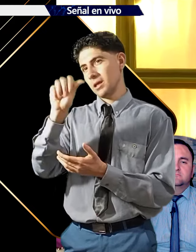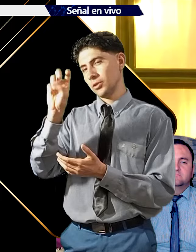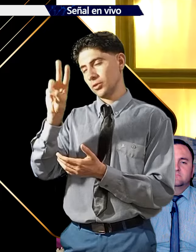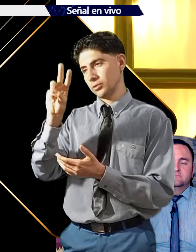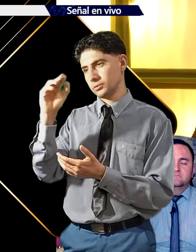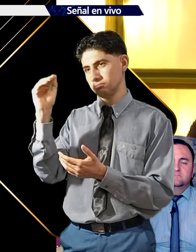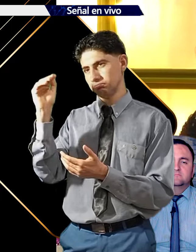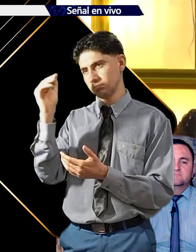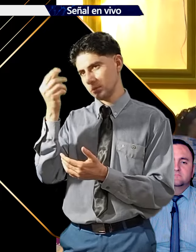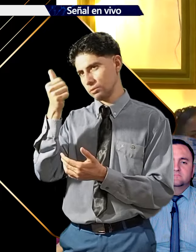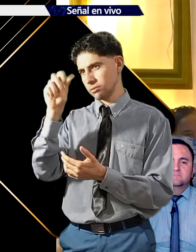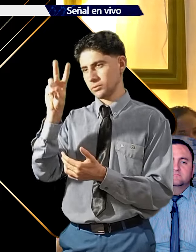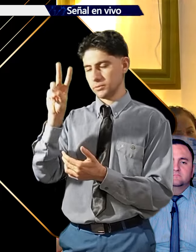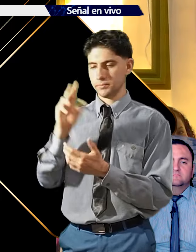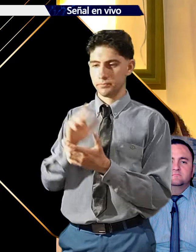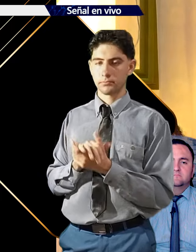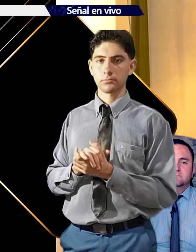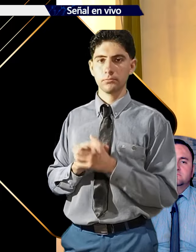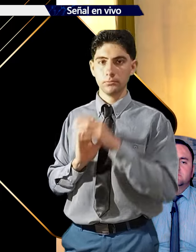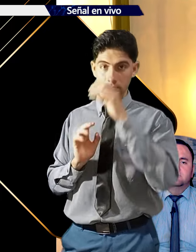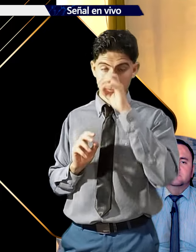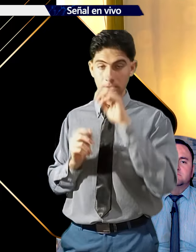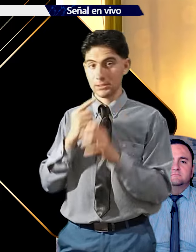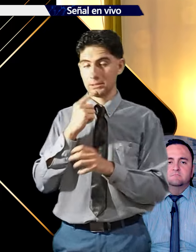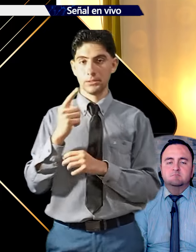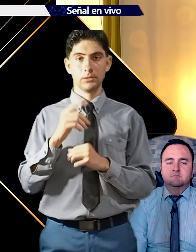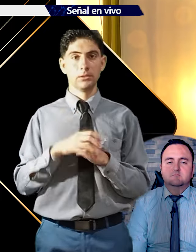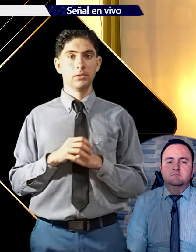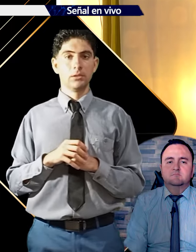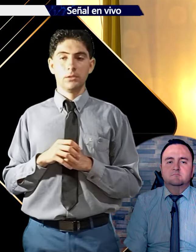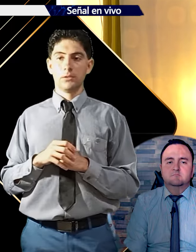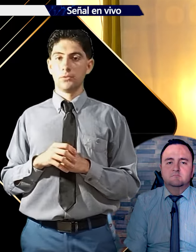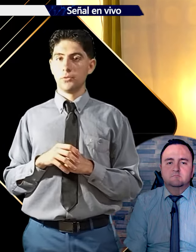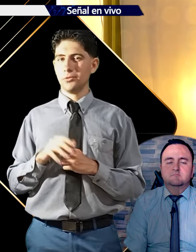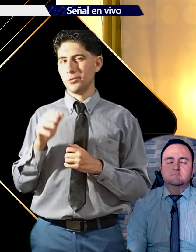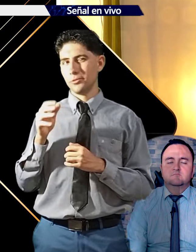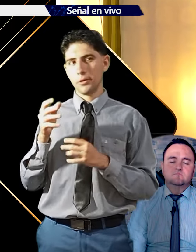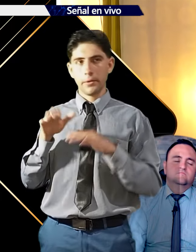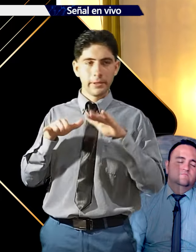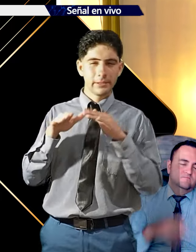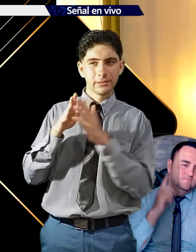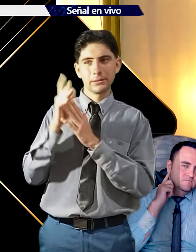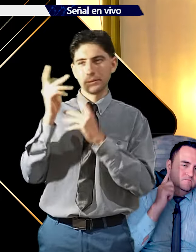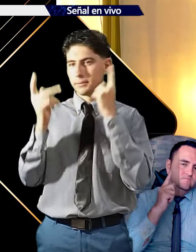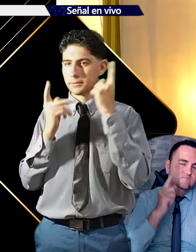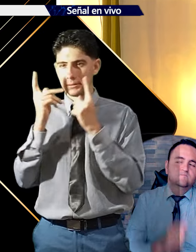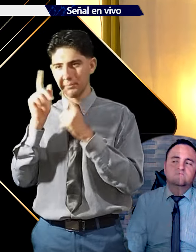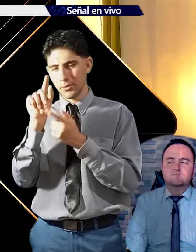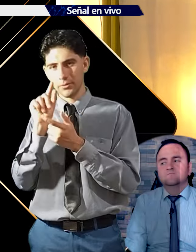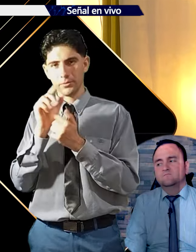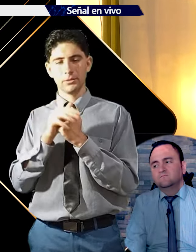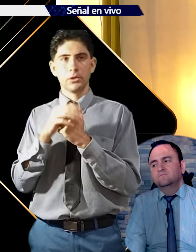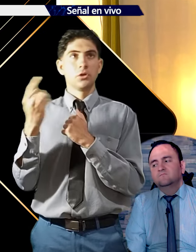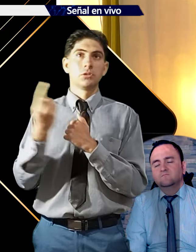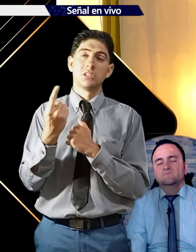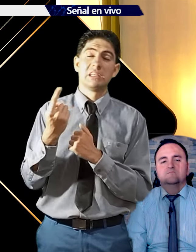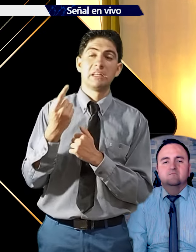día. Entonces ya en la tarde él casi no visitaba a nadie. Él decía, hermanos, mientras yo de pronto voy, a no ser casos